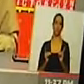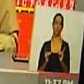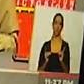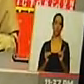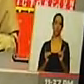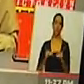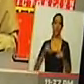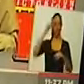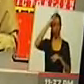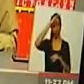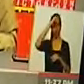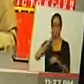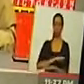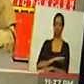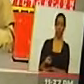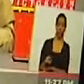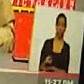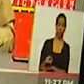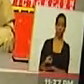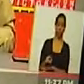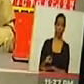Donald Trump ha dado la orden